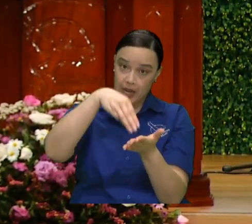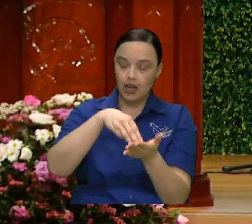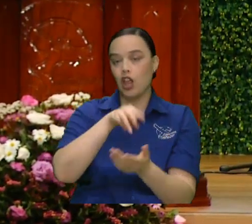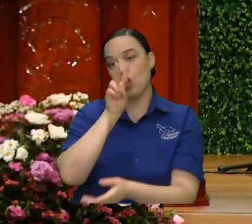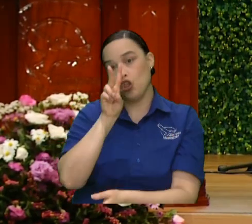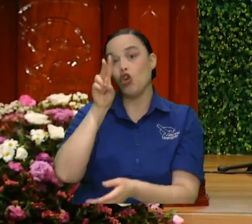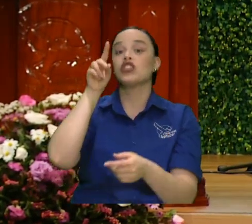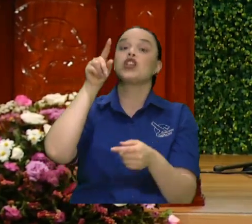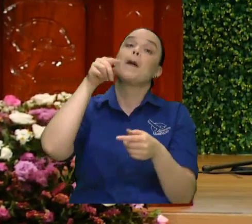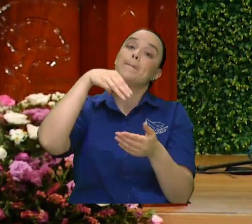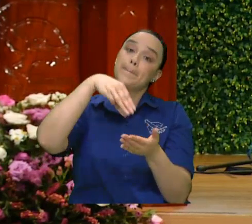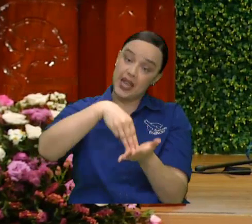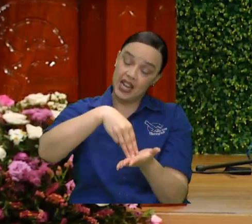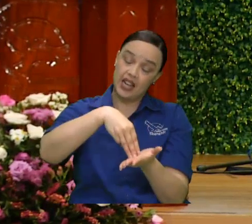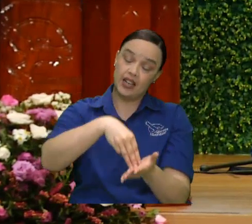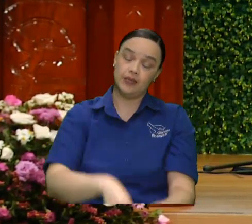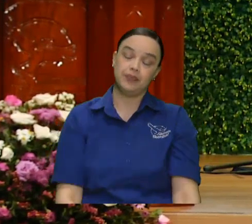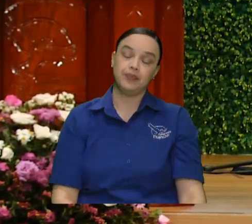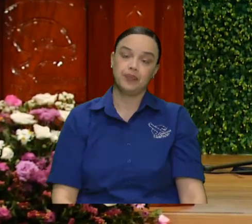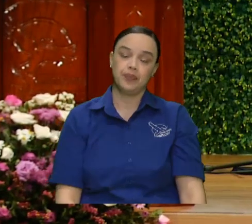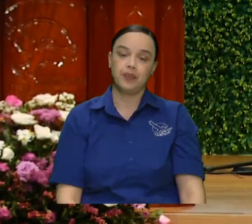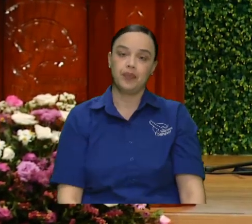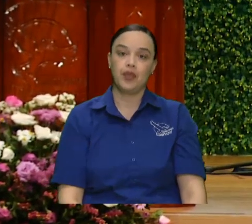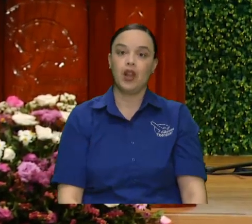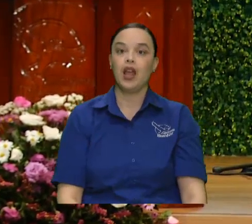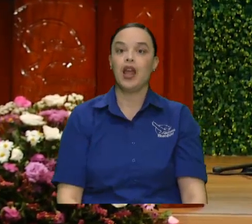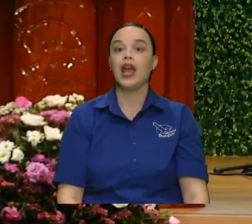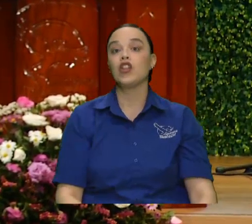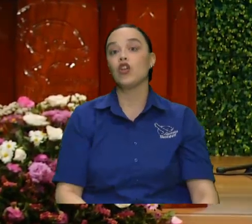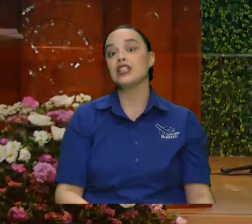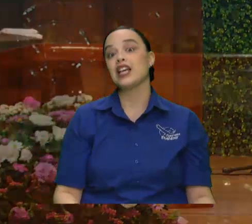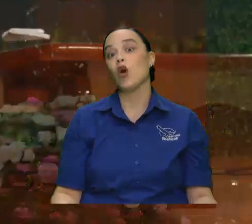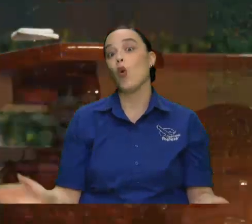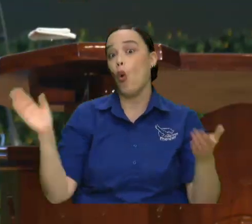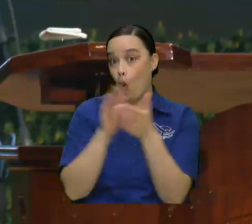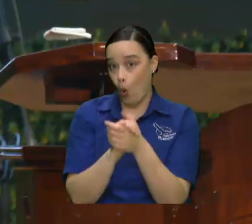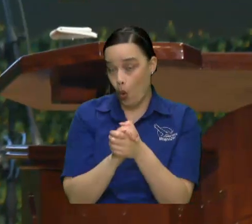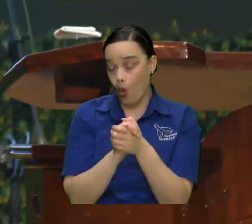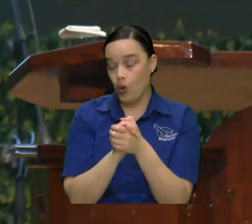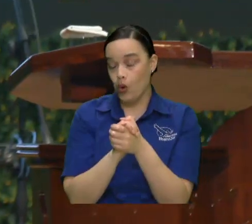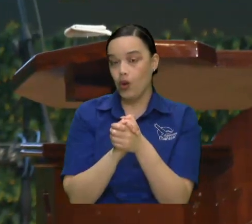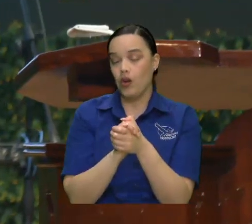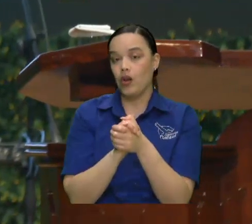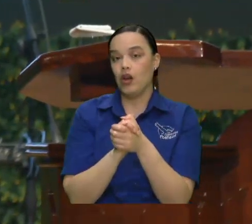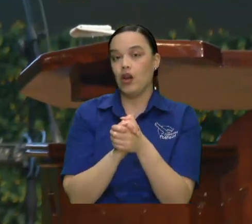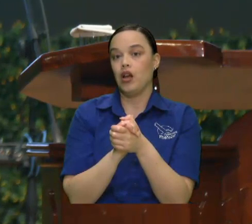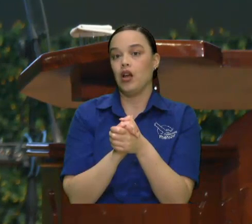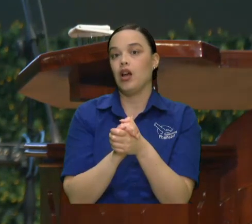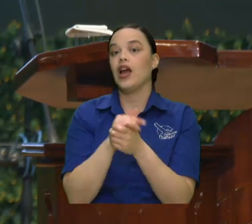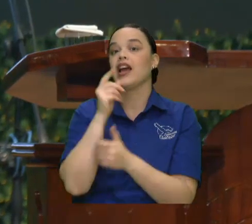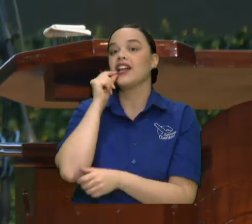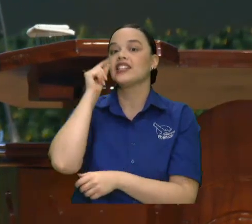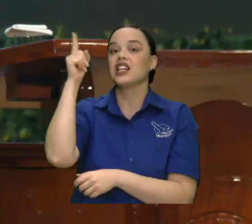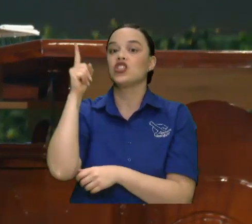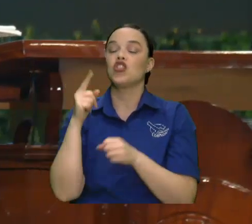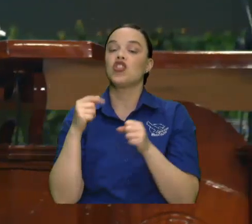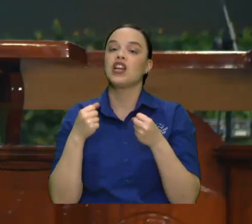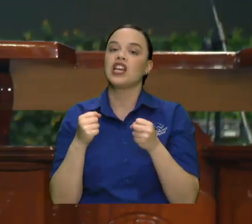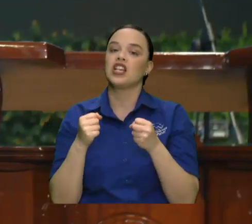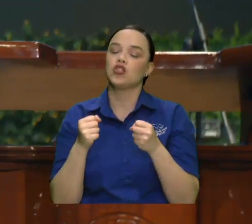misterio del matrimonio cuando nos casamos amado hermano el señor hizo una